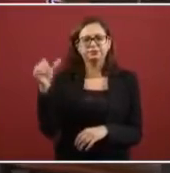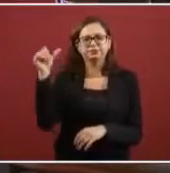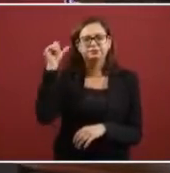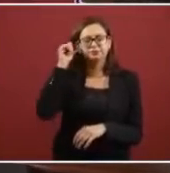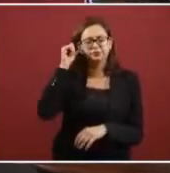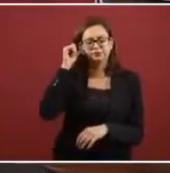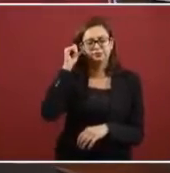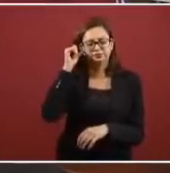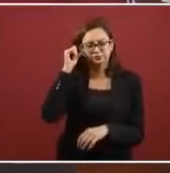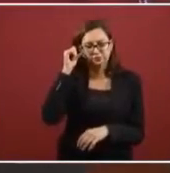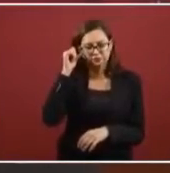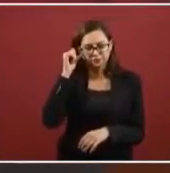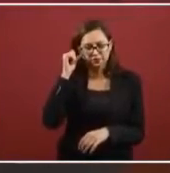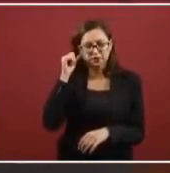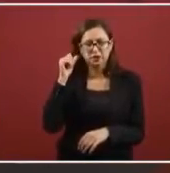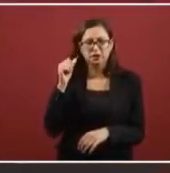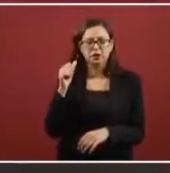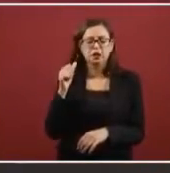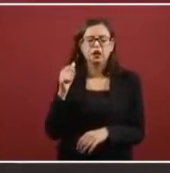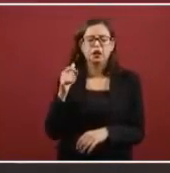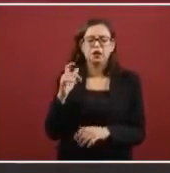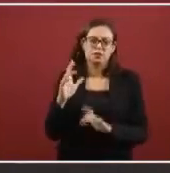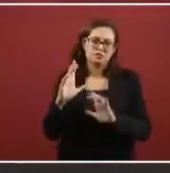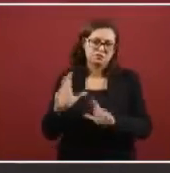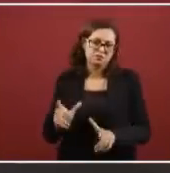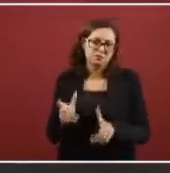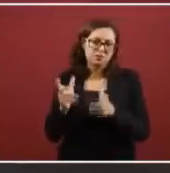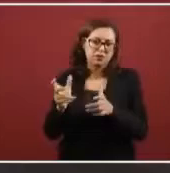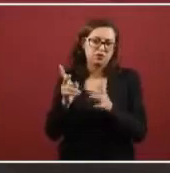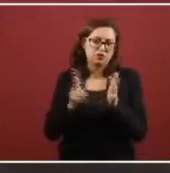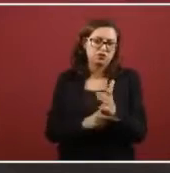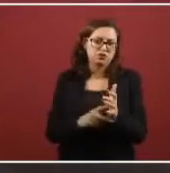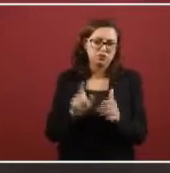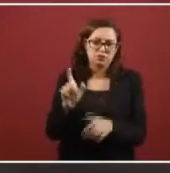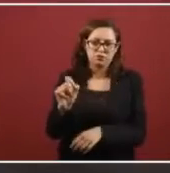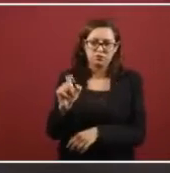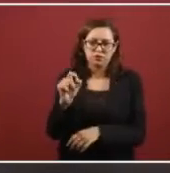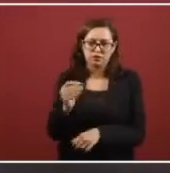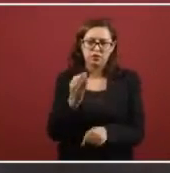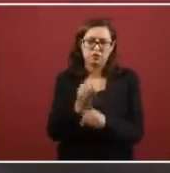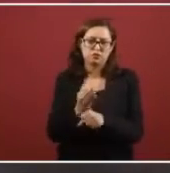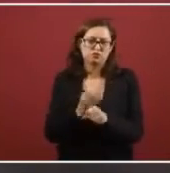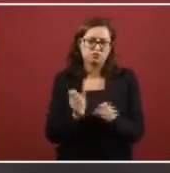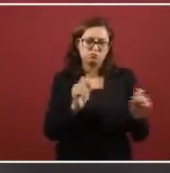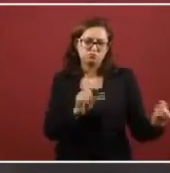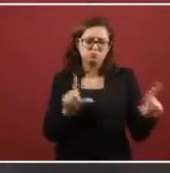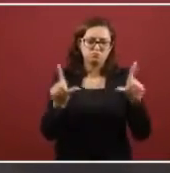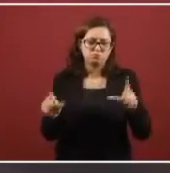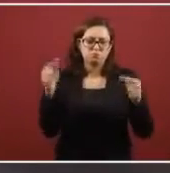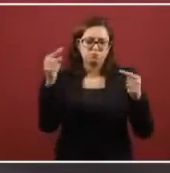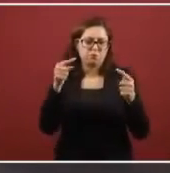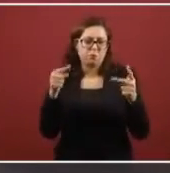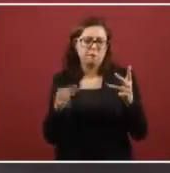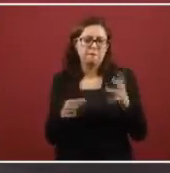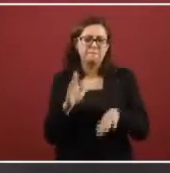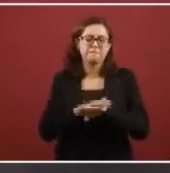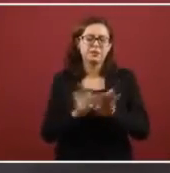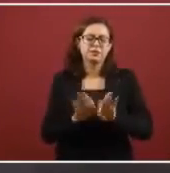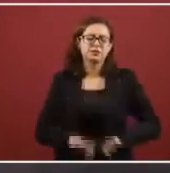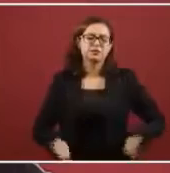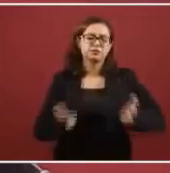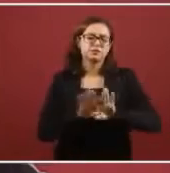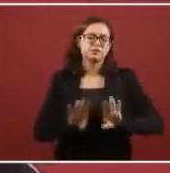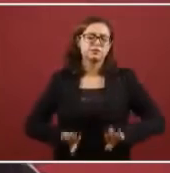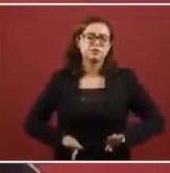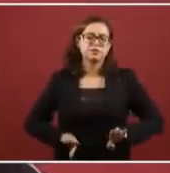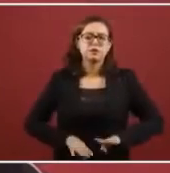entregamos el paquete económico... Yesterday, gave the economical packet for 2020, showing the